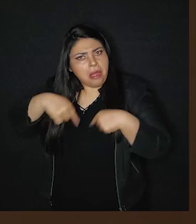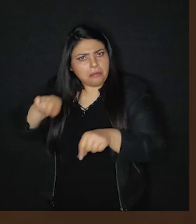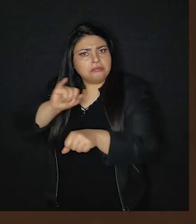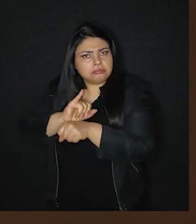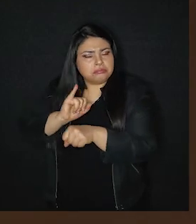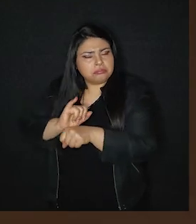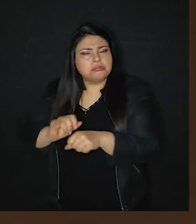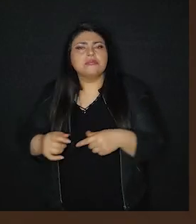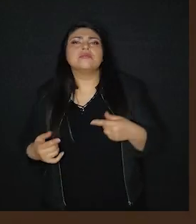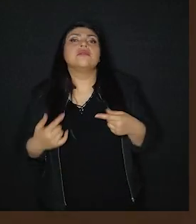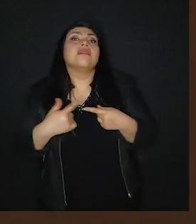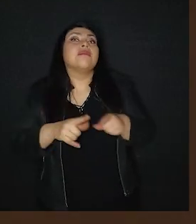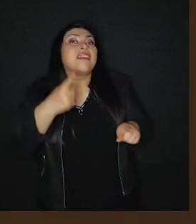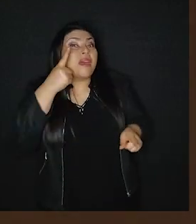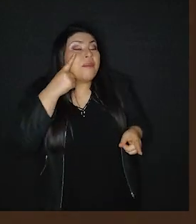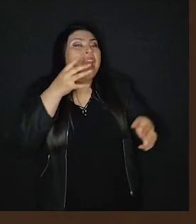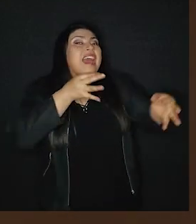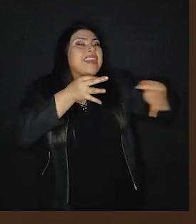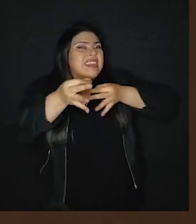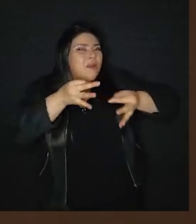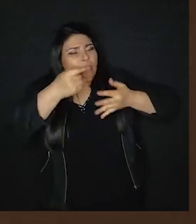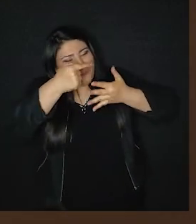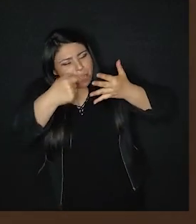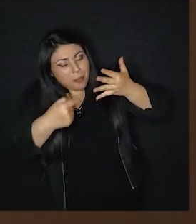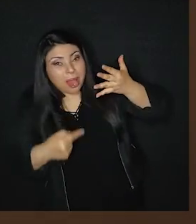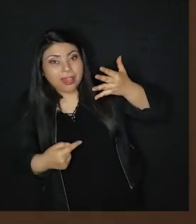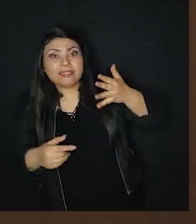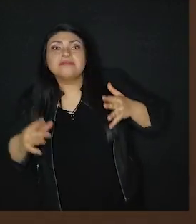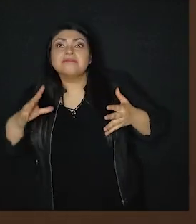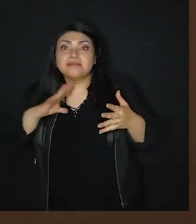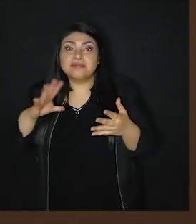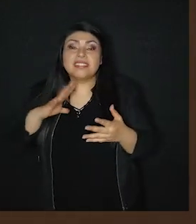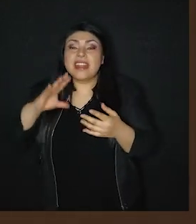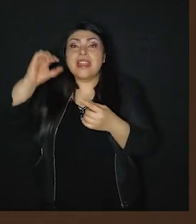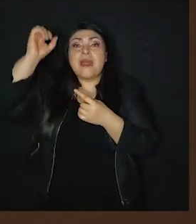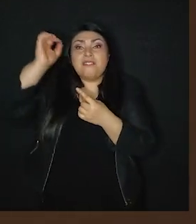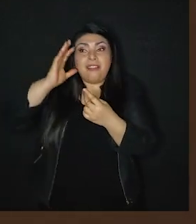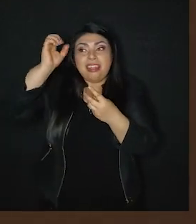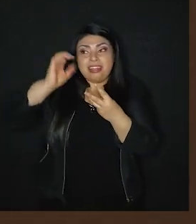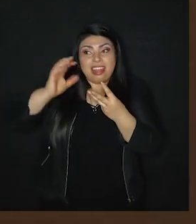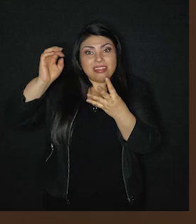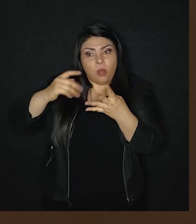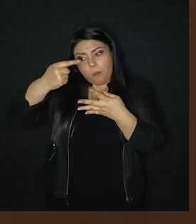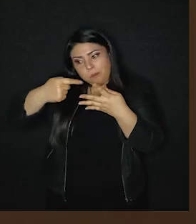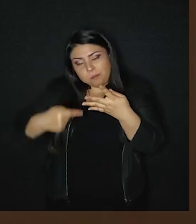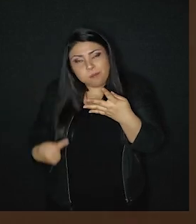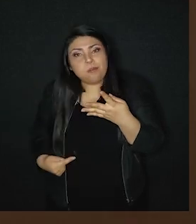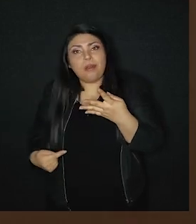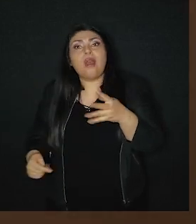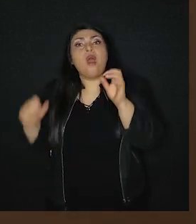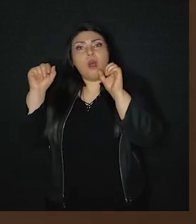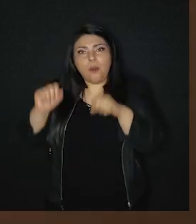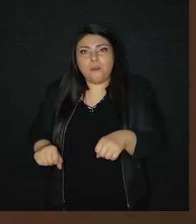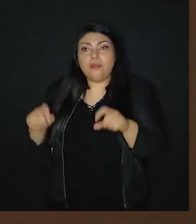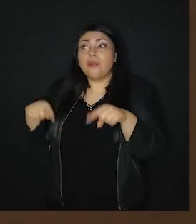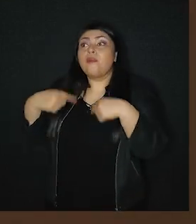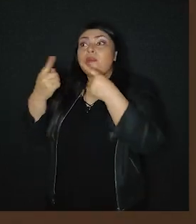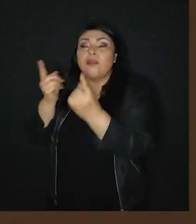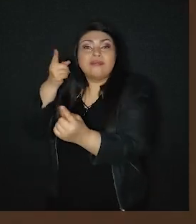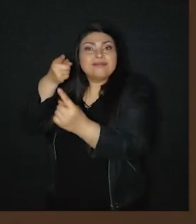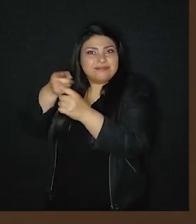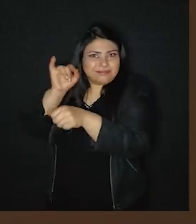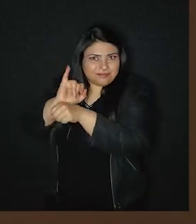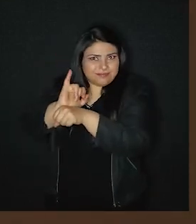Déjame explicarte todos los beneficios que hay en congregarnos porque puedes ser que no estés